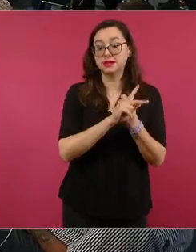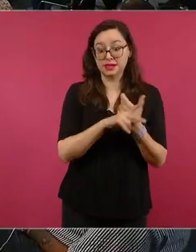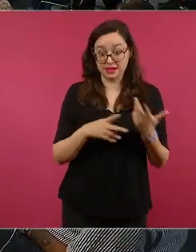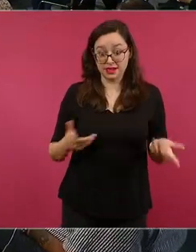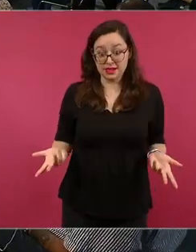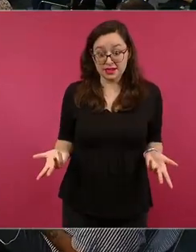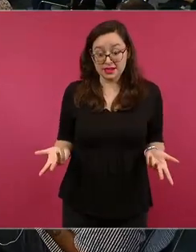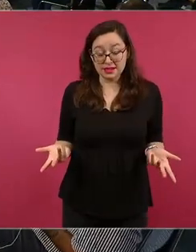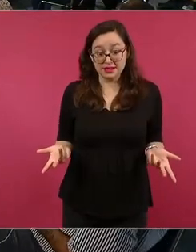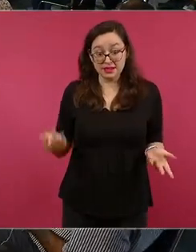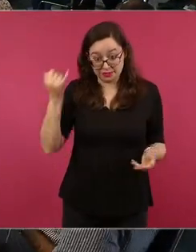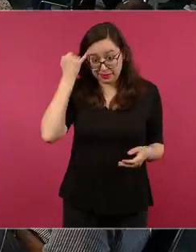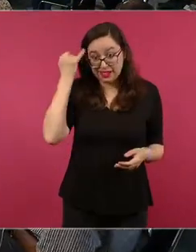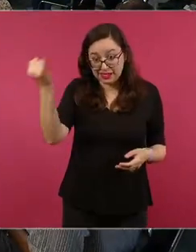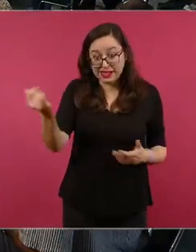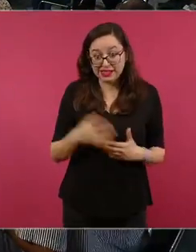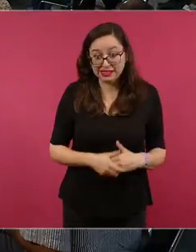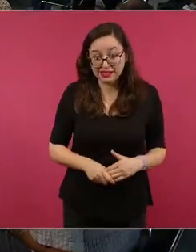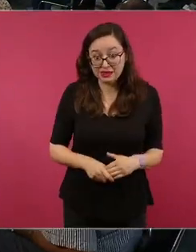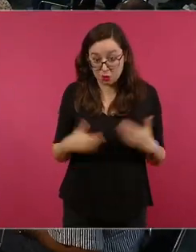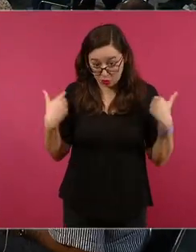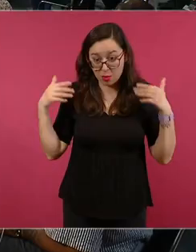Íbamos a terminar